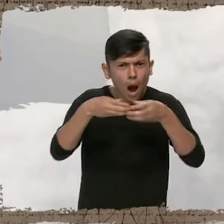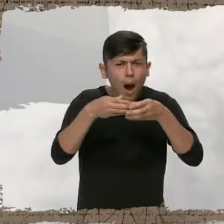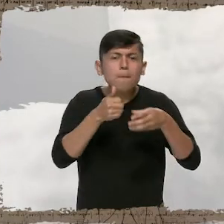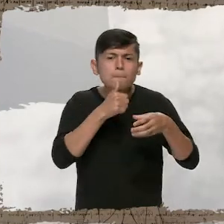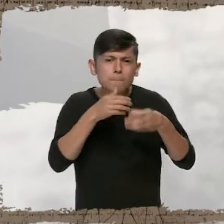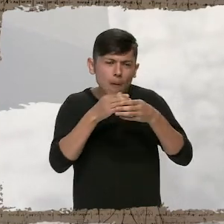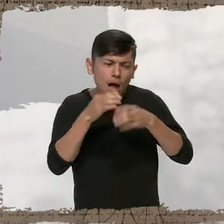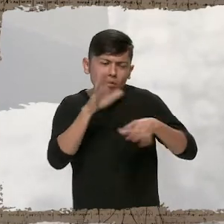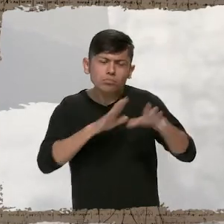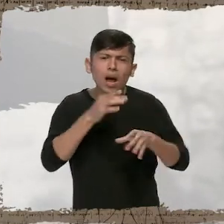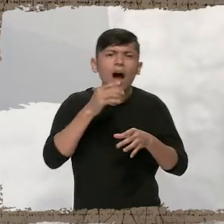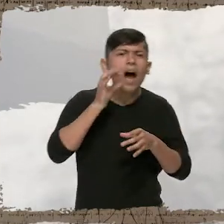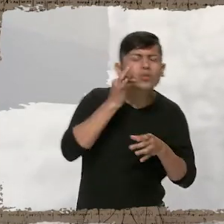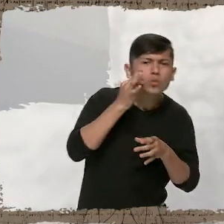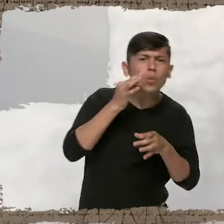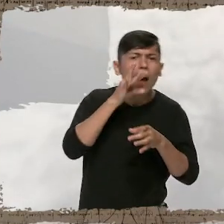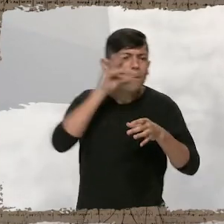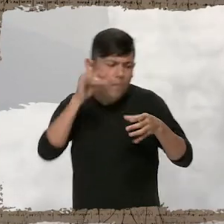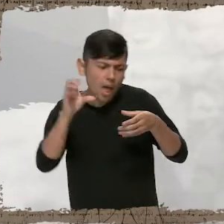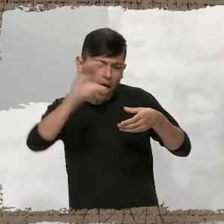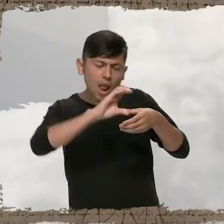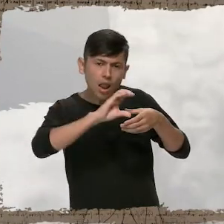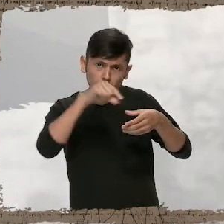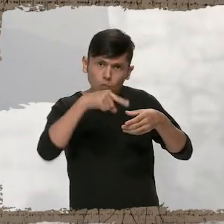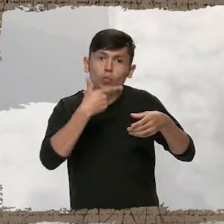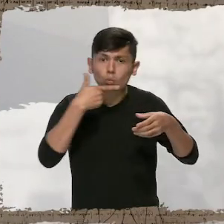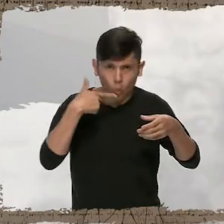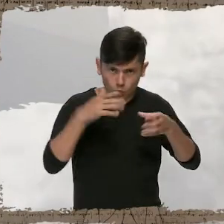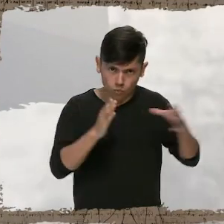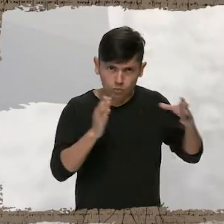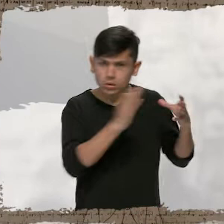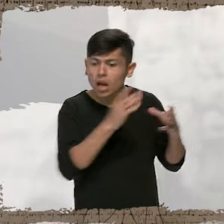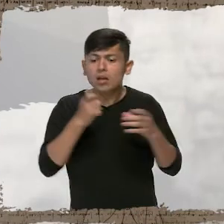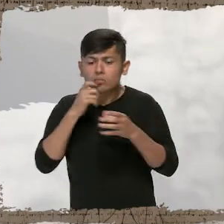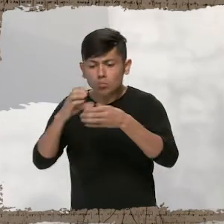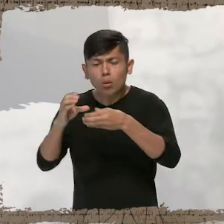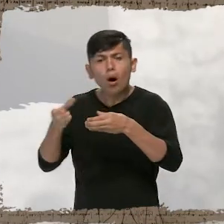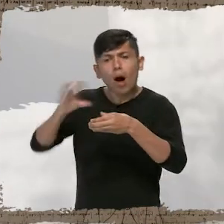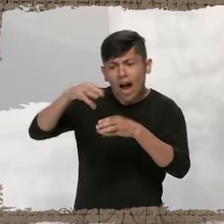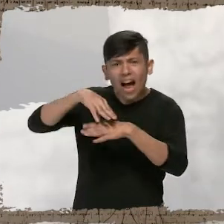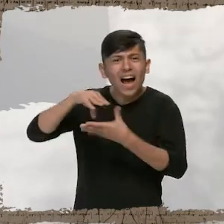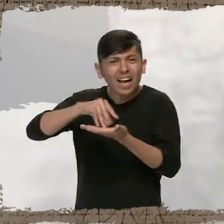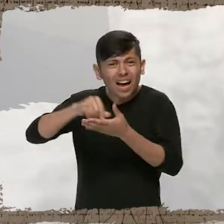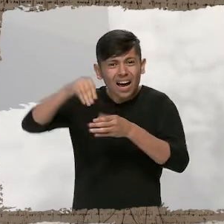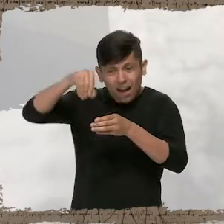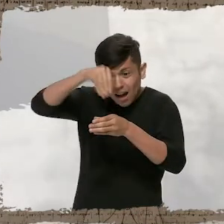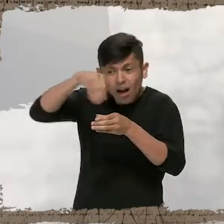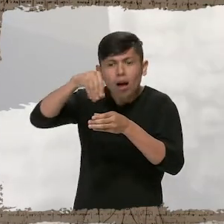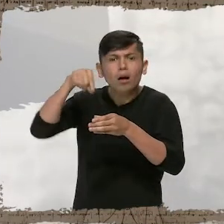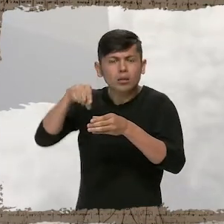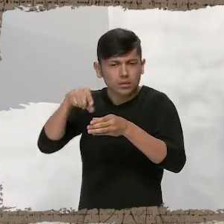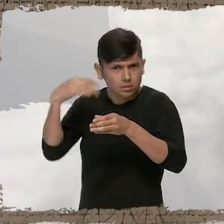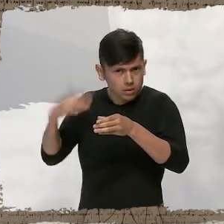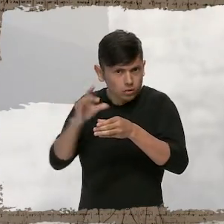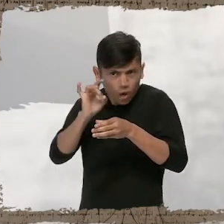nos preparamos con azúcar y miel tiene un sabor dulce y si lo preparamos con yerba mate solamente tiene